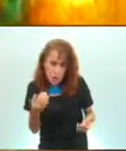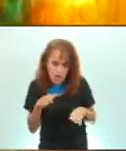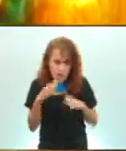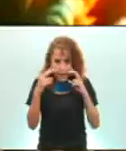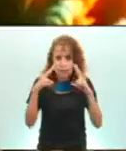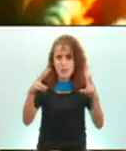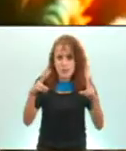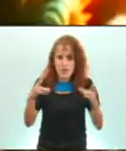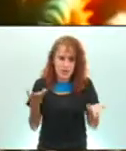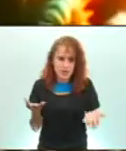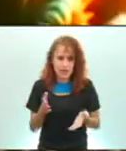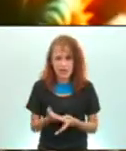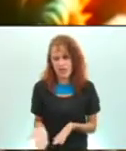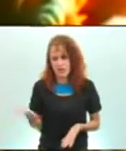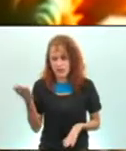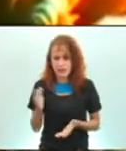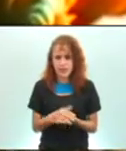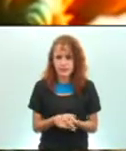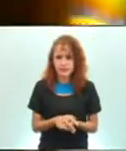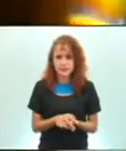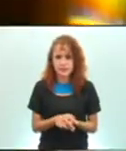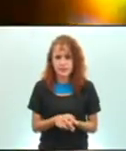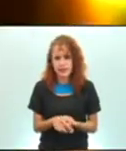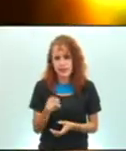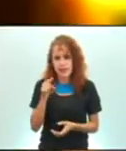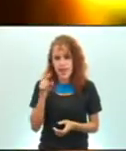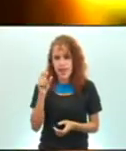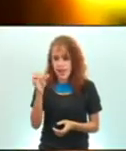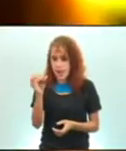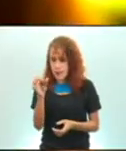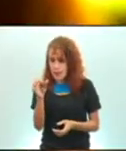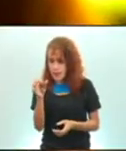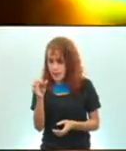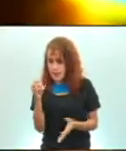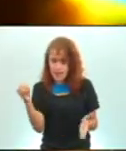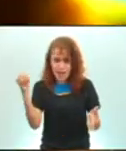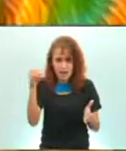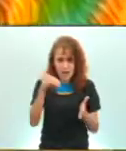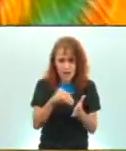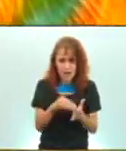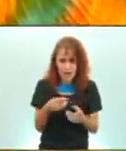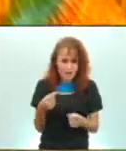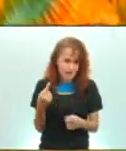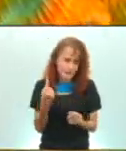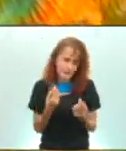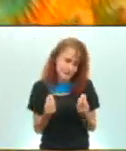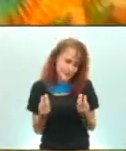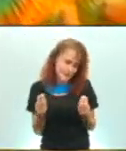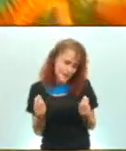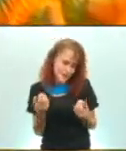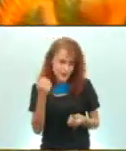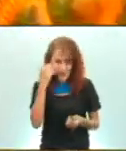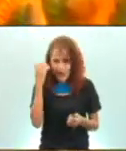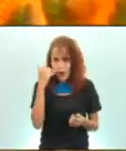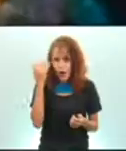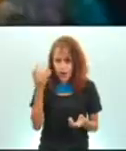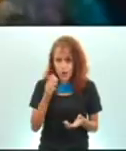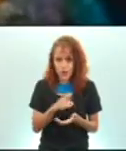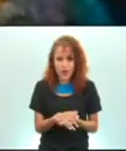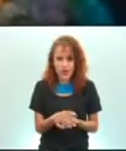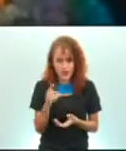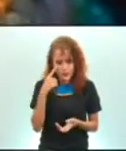y formar su propio esqueleto. Ellas les proporcionan también los variados colores carmelitosos o